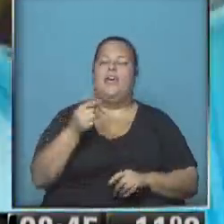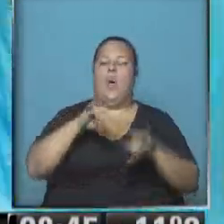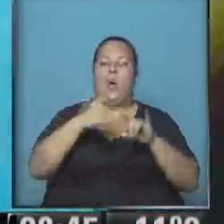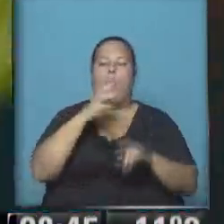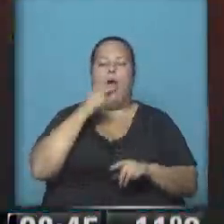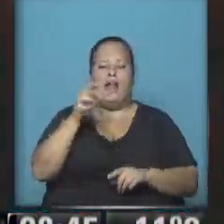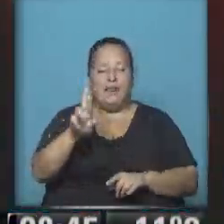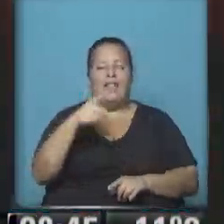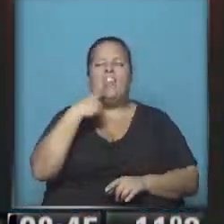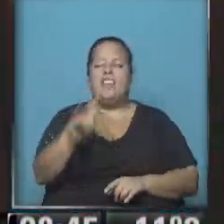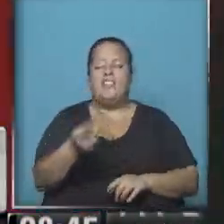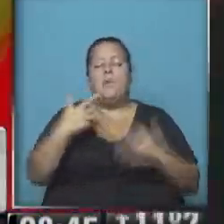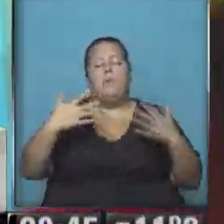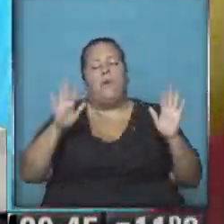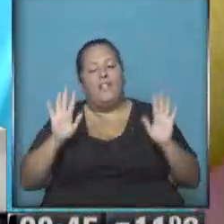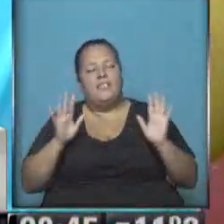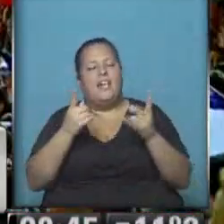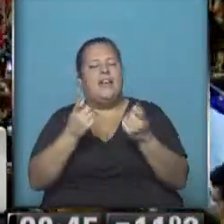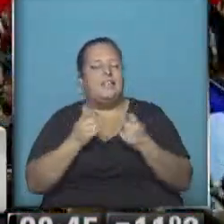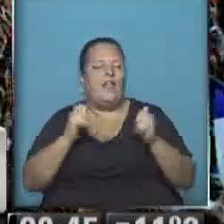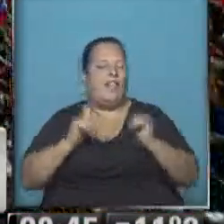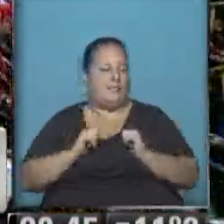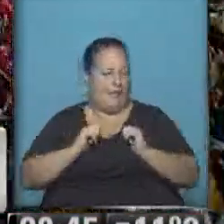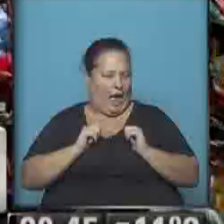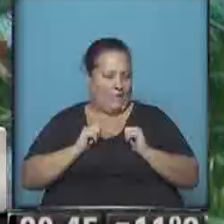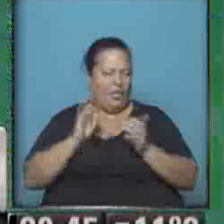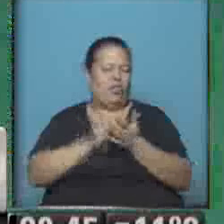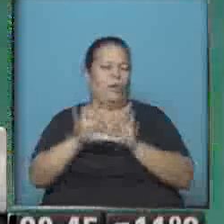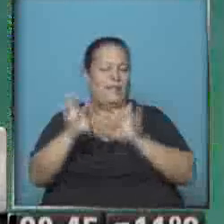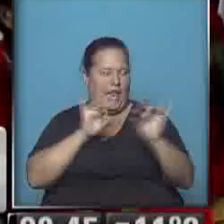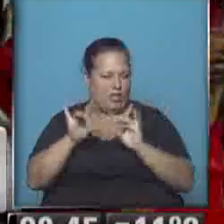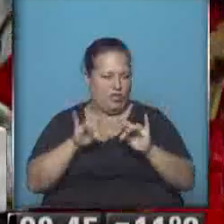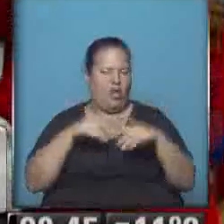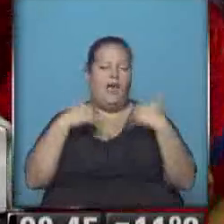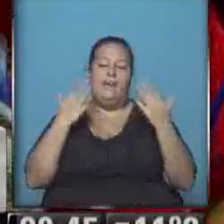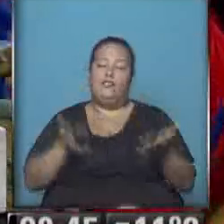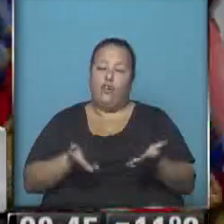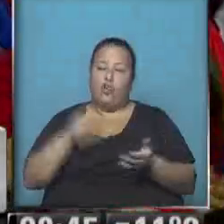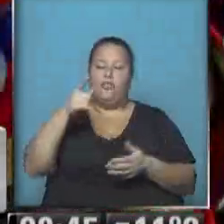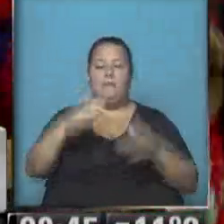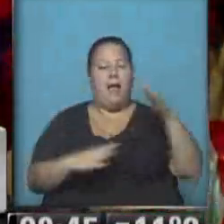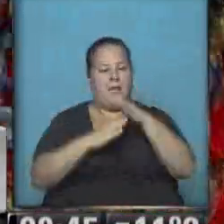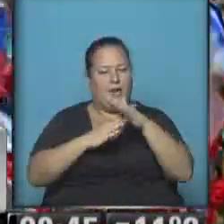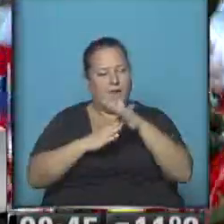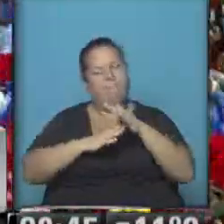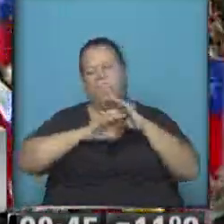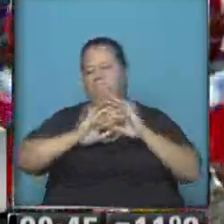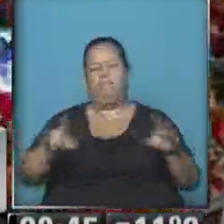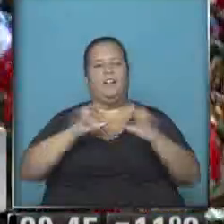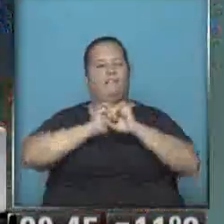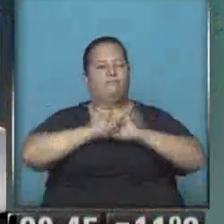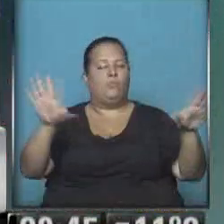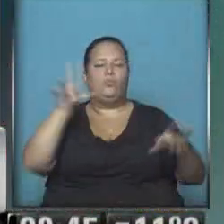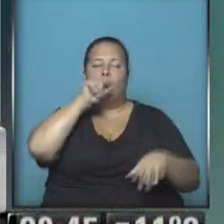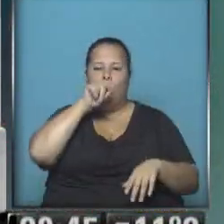estamos dijo tal vez necesite descansar un poco de la selección entonces Javier macherano se vio obligado a colgar en la red